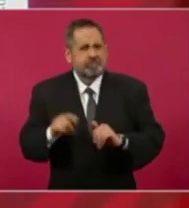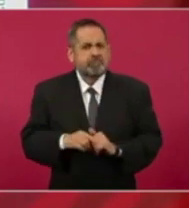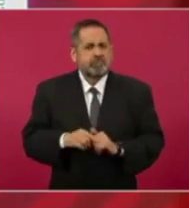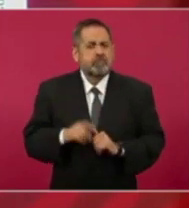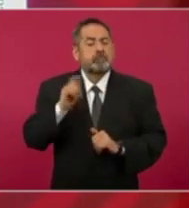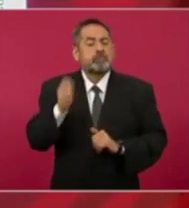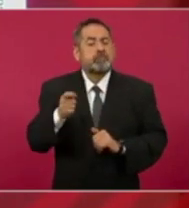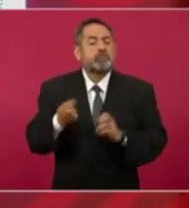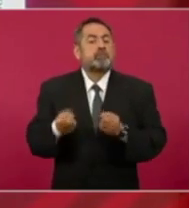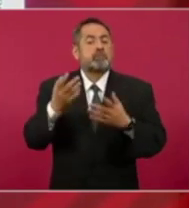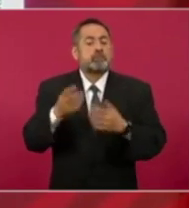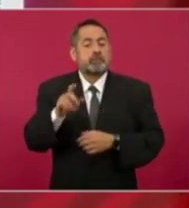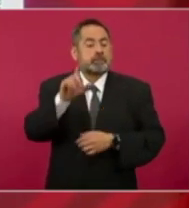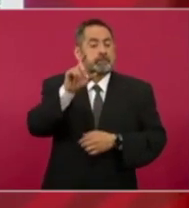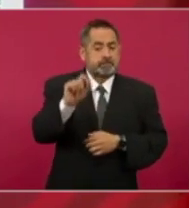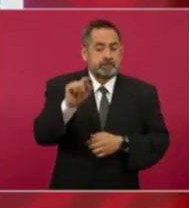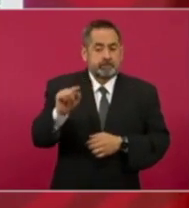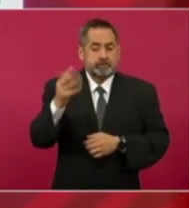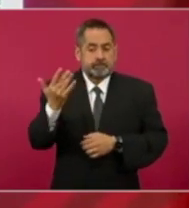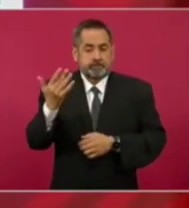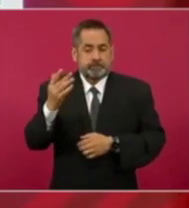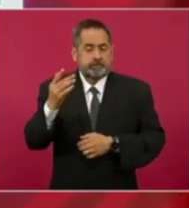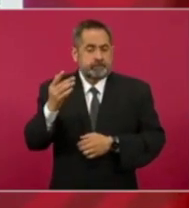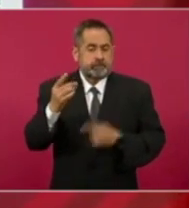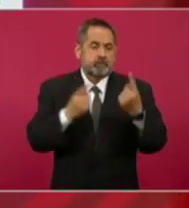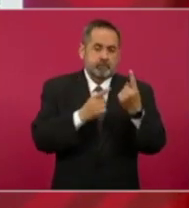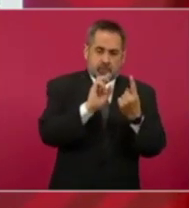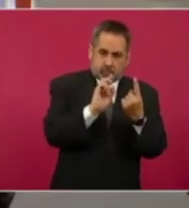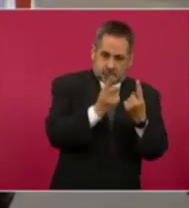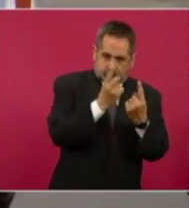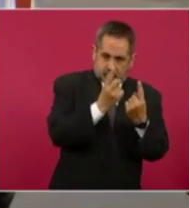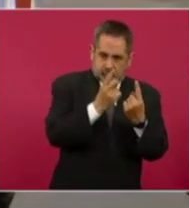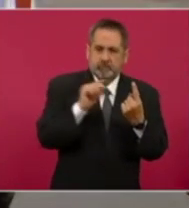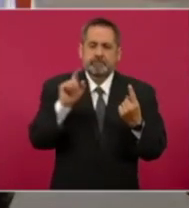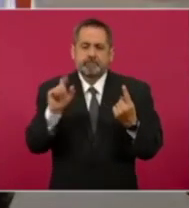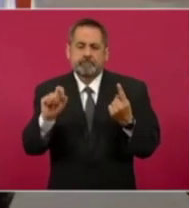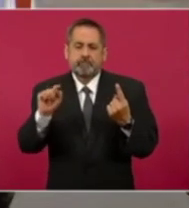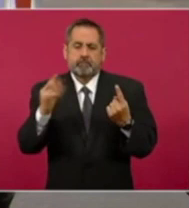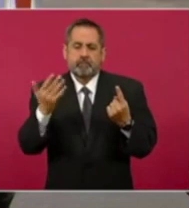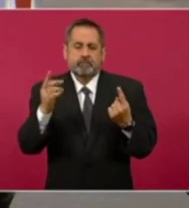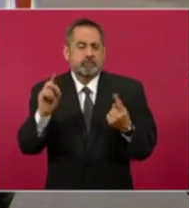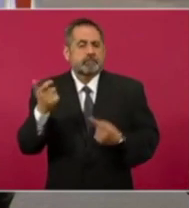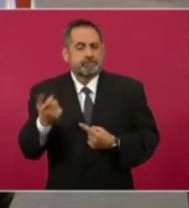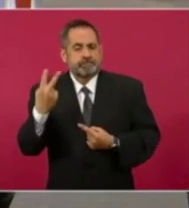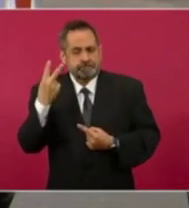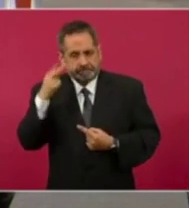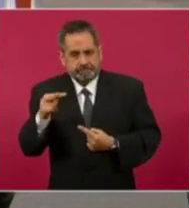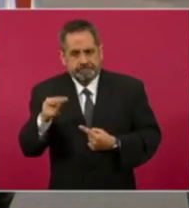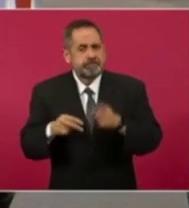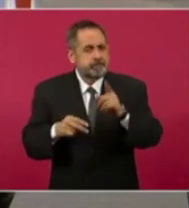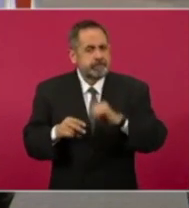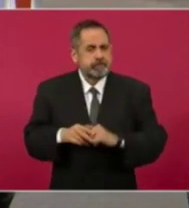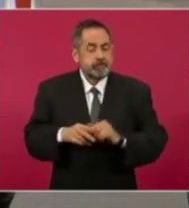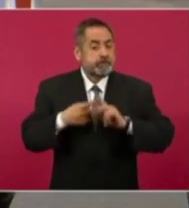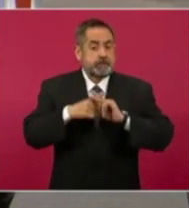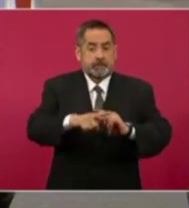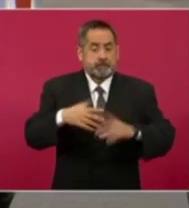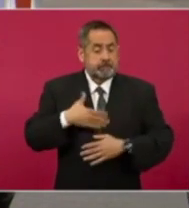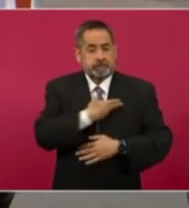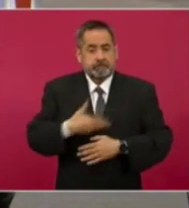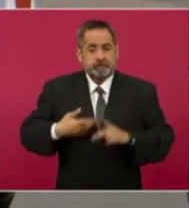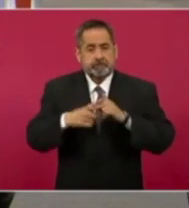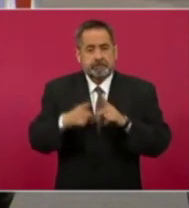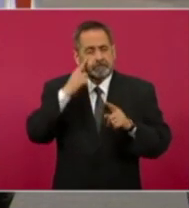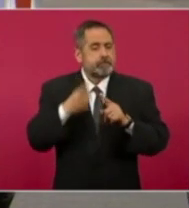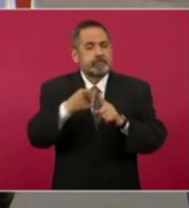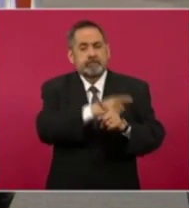Sí, cerramos en 20.50, 20 pesos 50 por dólar. Pero aquí está, desde que entramos,